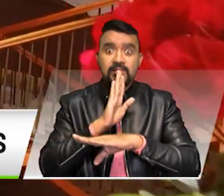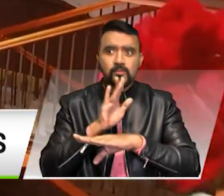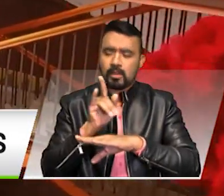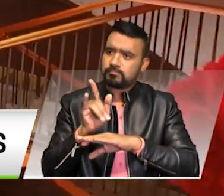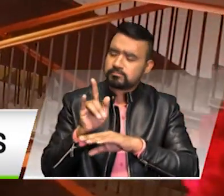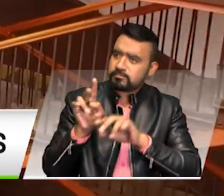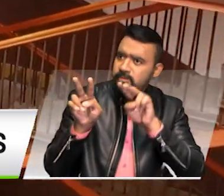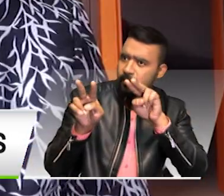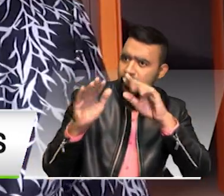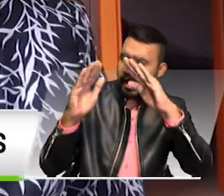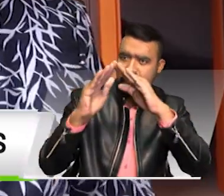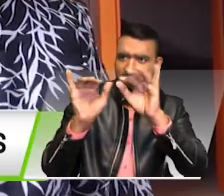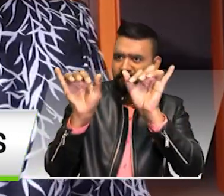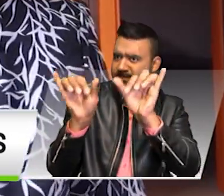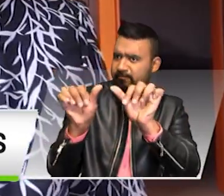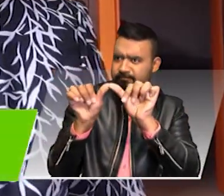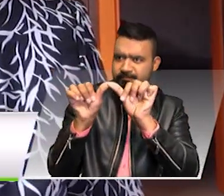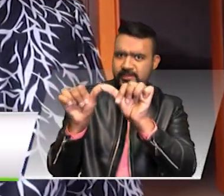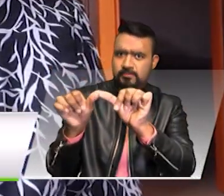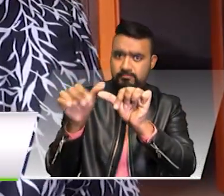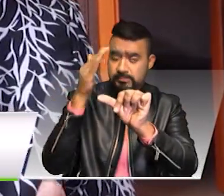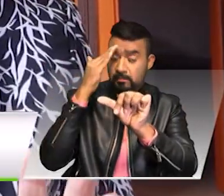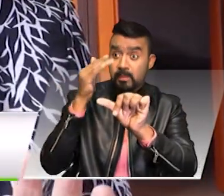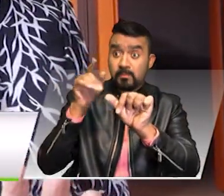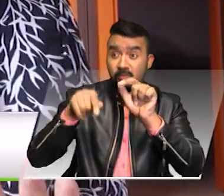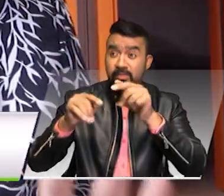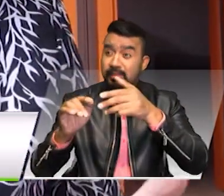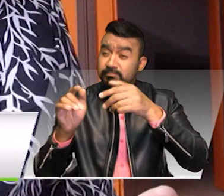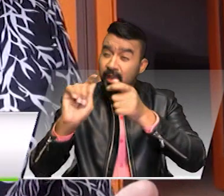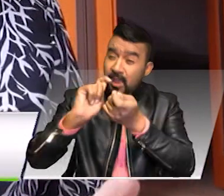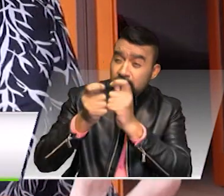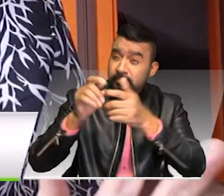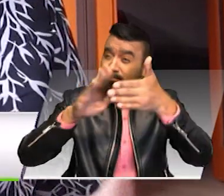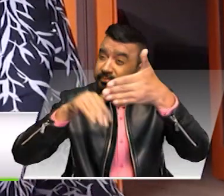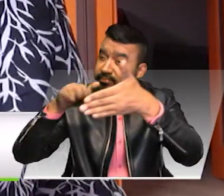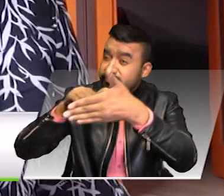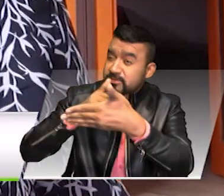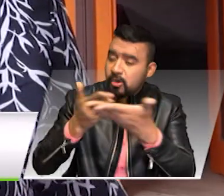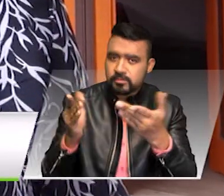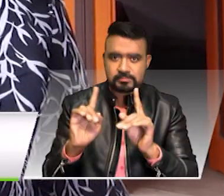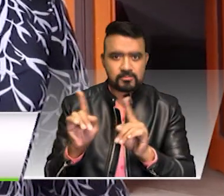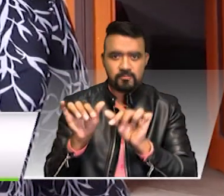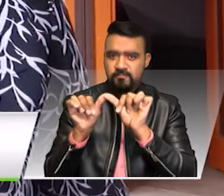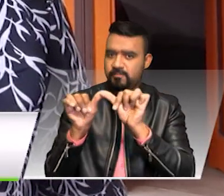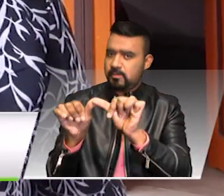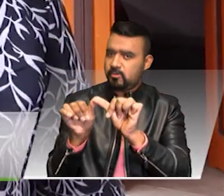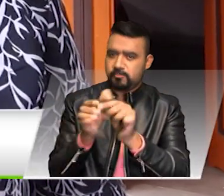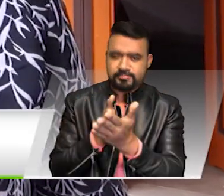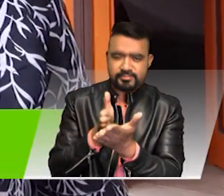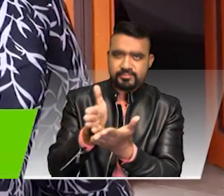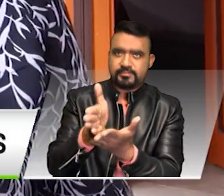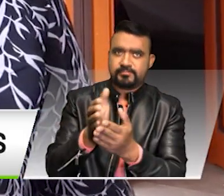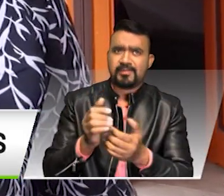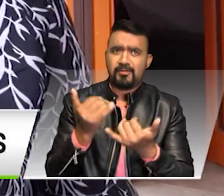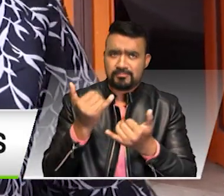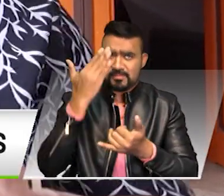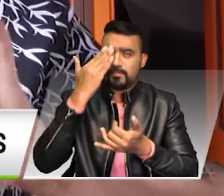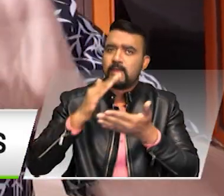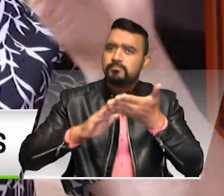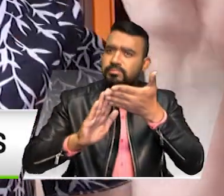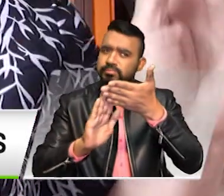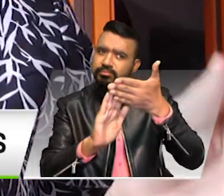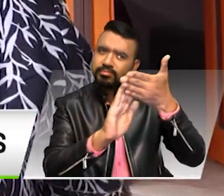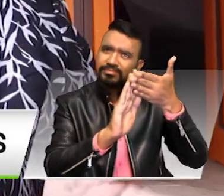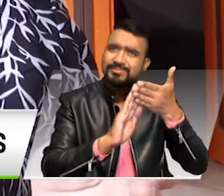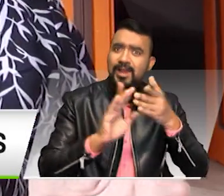y como está construida. Hemos logrado pues como sostenerla, en este momento le estamos haciendo un mantenimiento y hemos encontrado que el